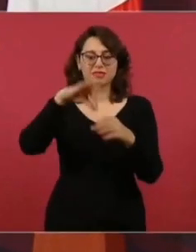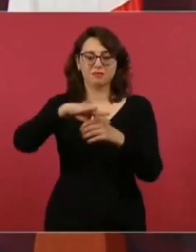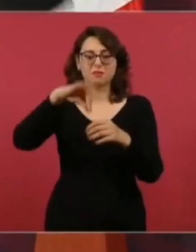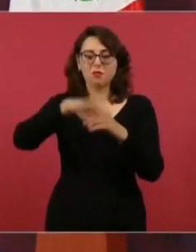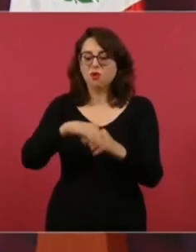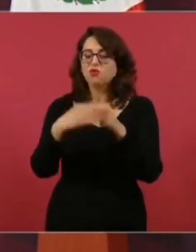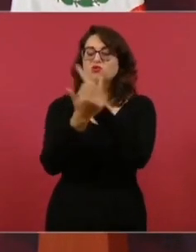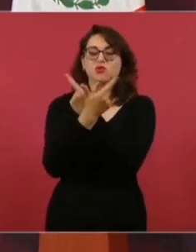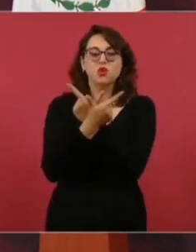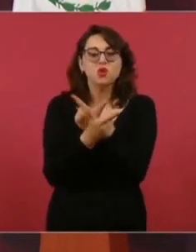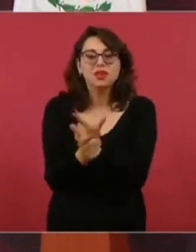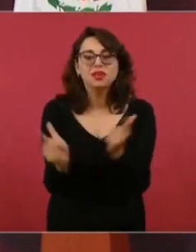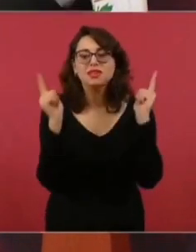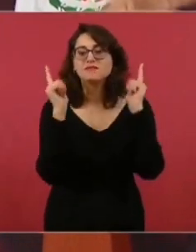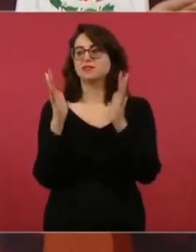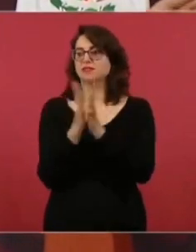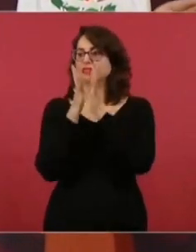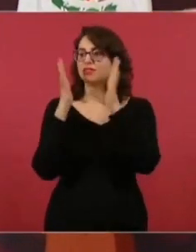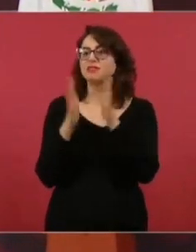y que hay condiciones